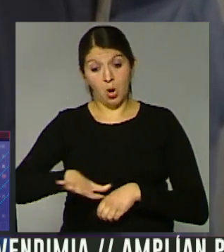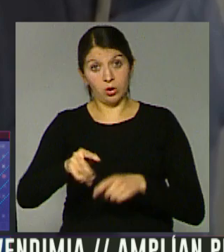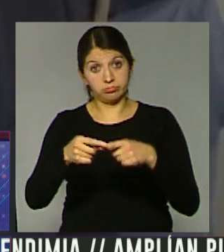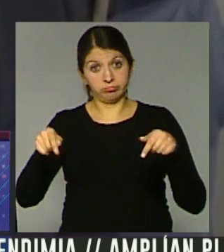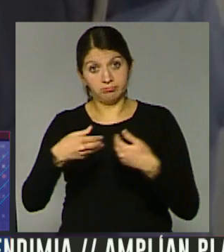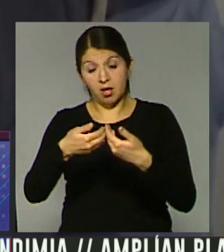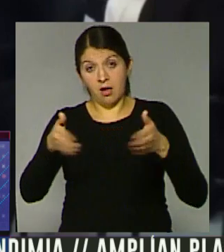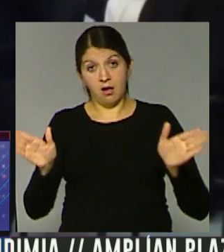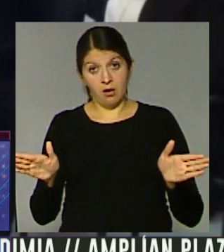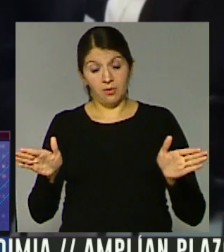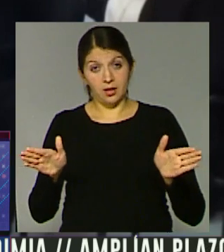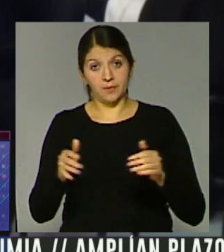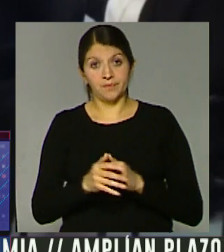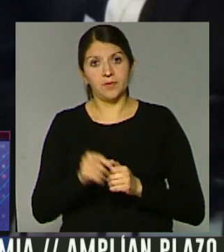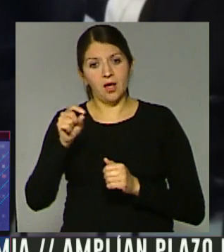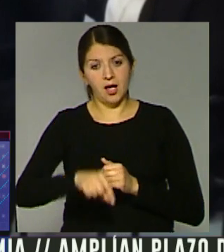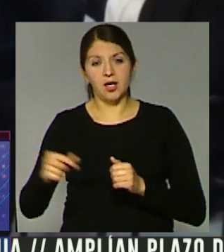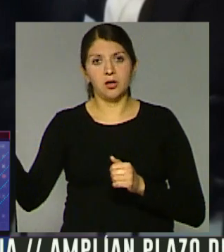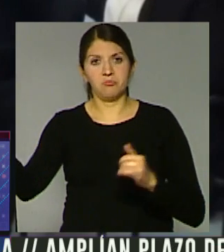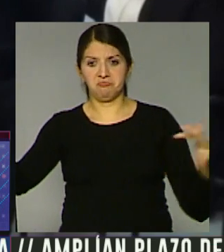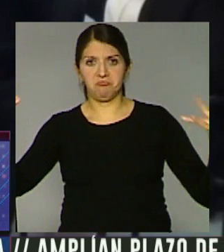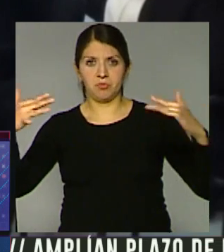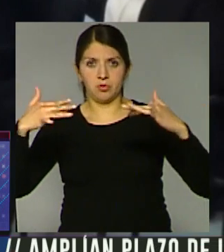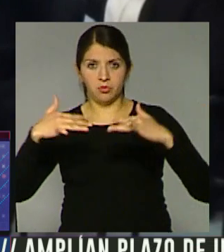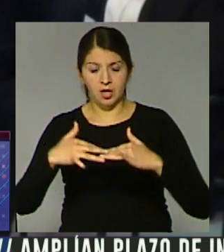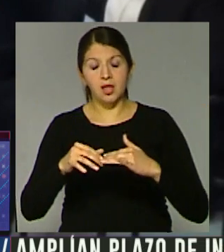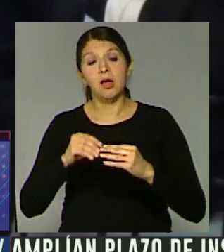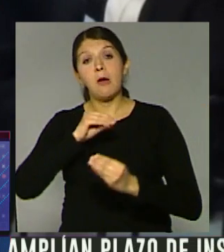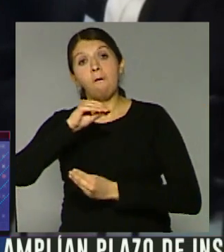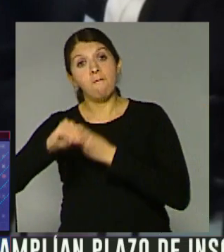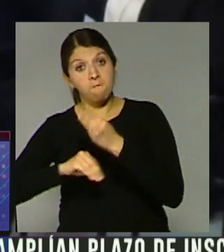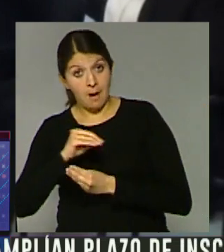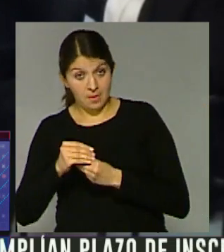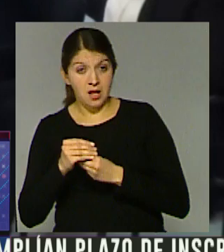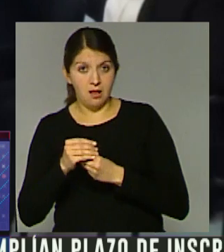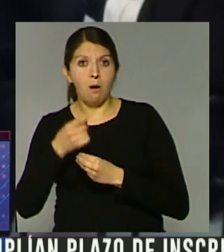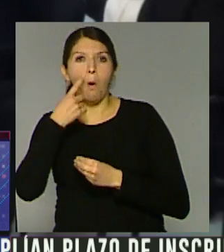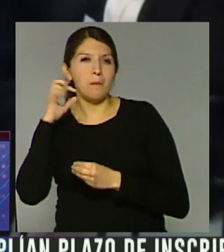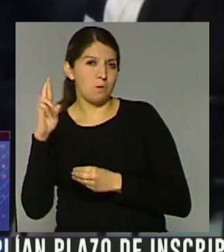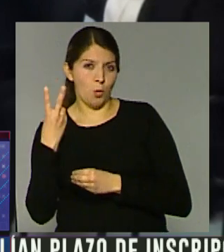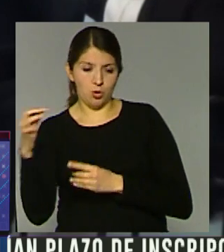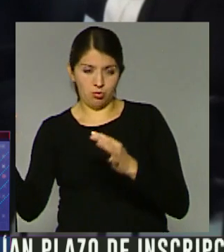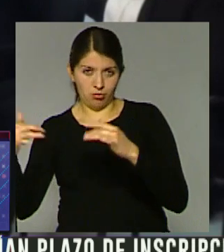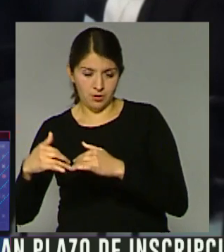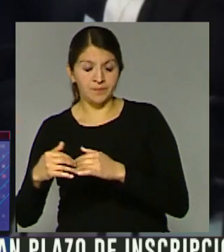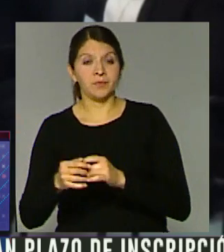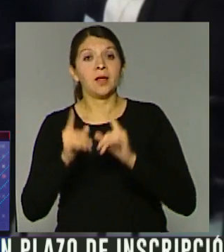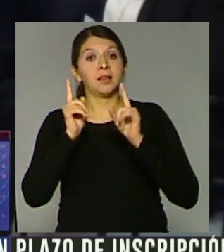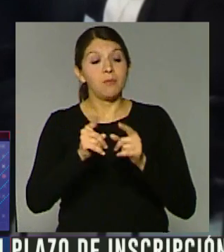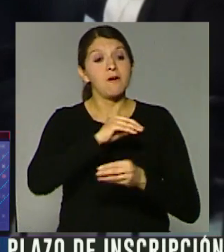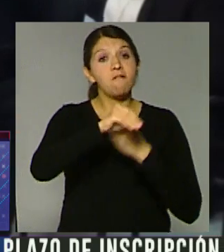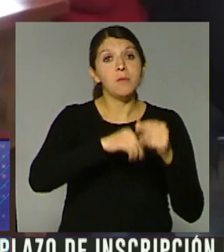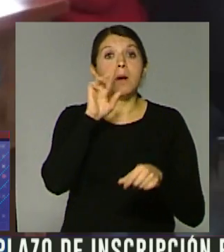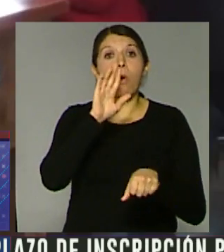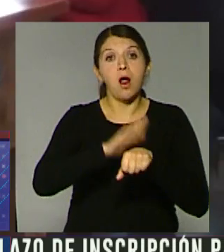la sala principal de audiencias para que ingresara no solo la familia de Genaro Fortunato, sino también la familia de Julieta Silva